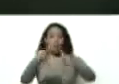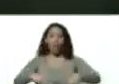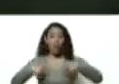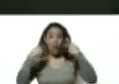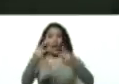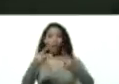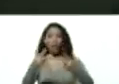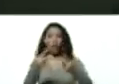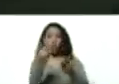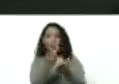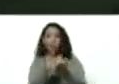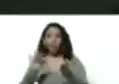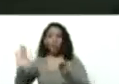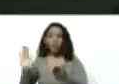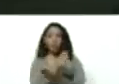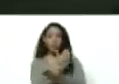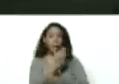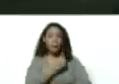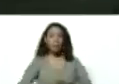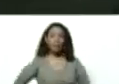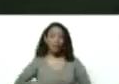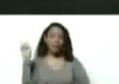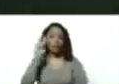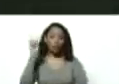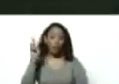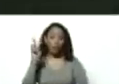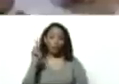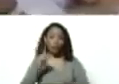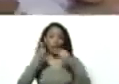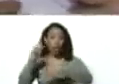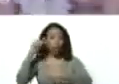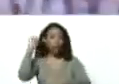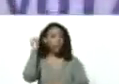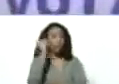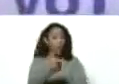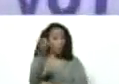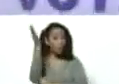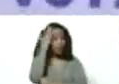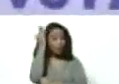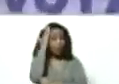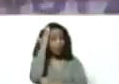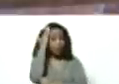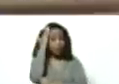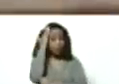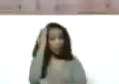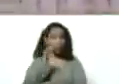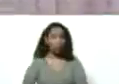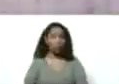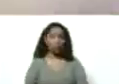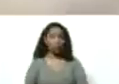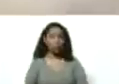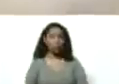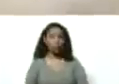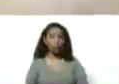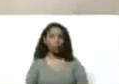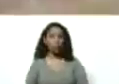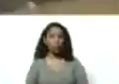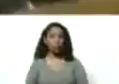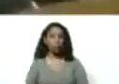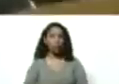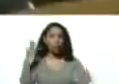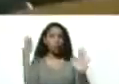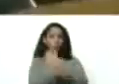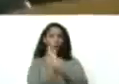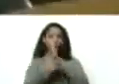revocatorio, Venezuela. Y eso lo debe saber, sobre